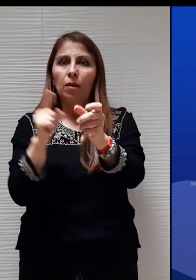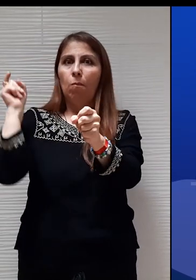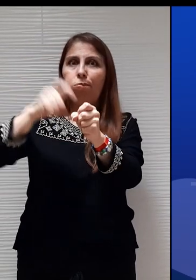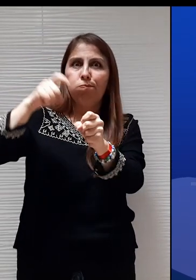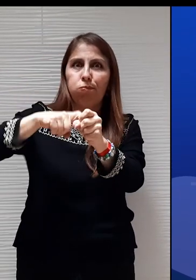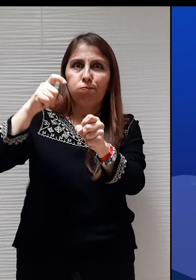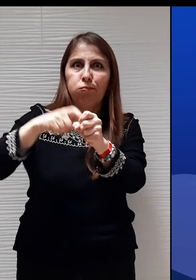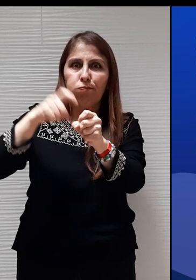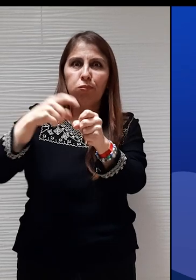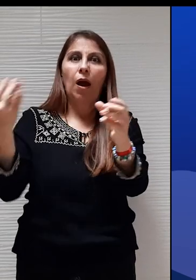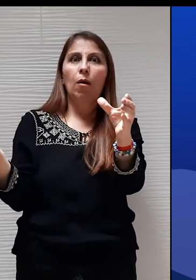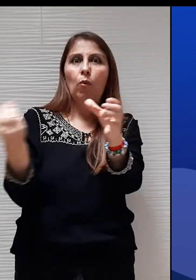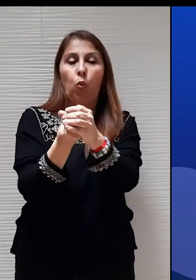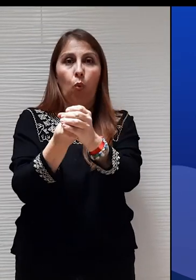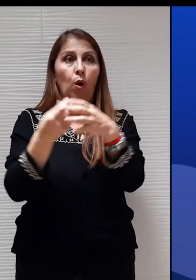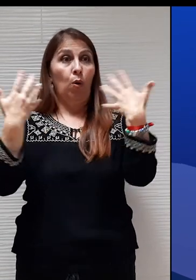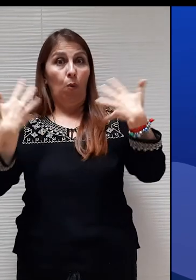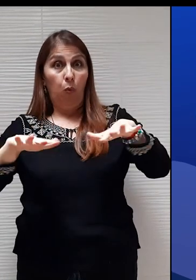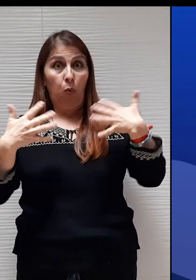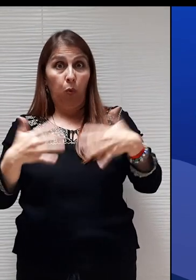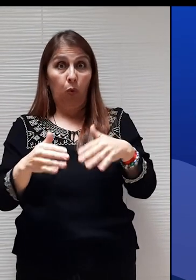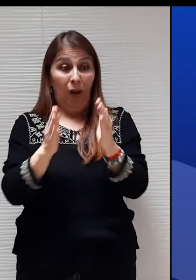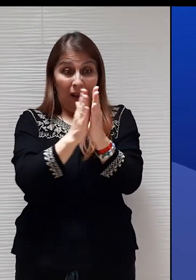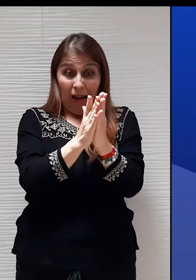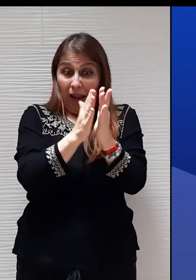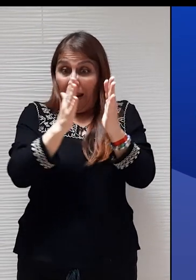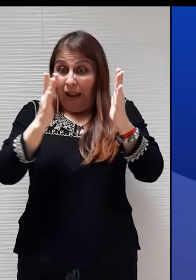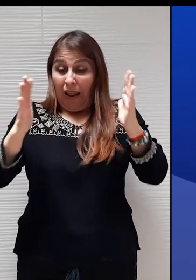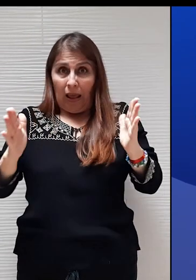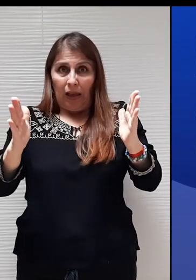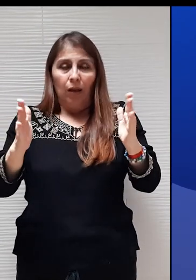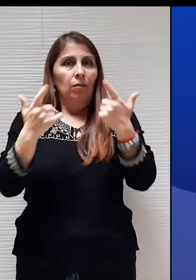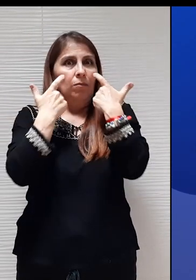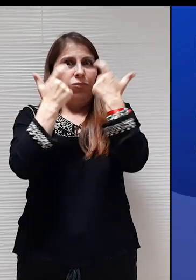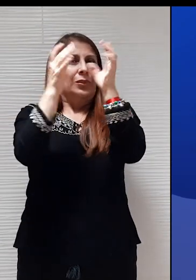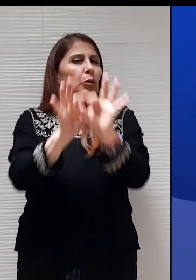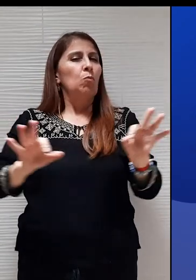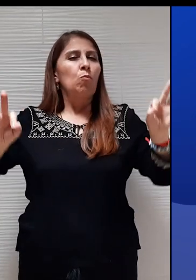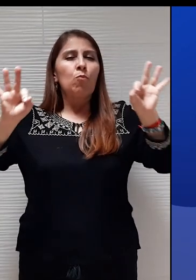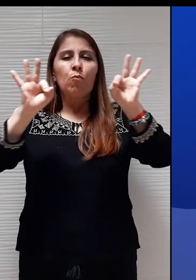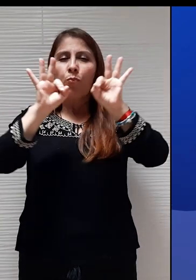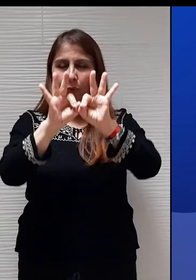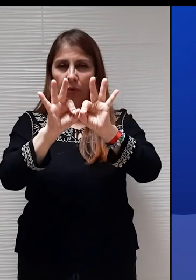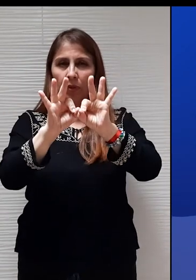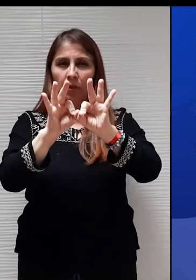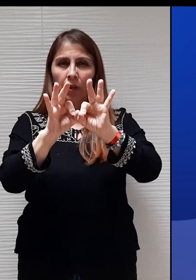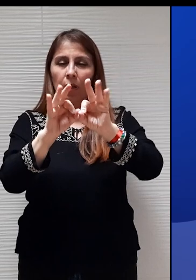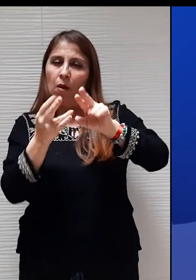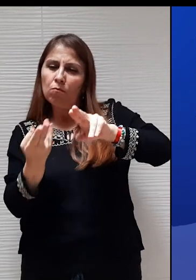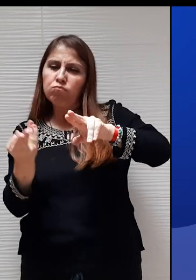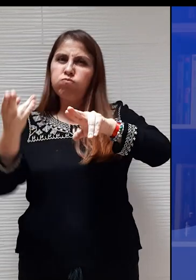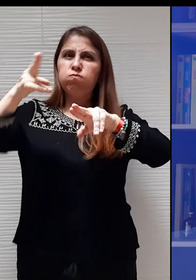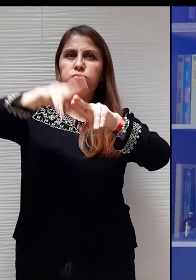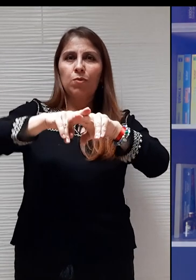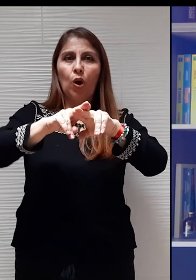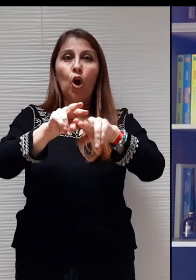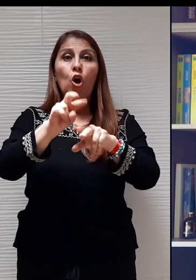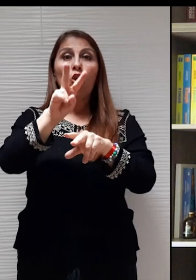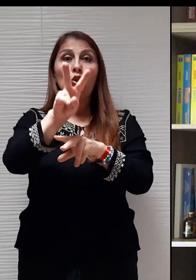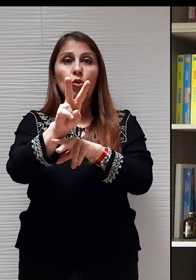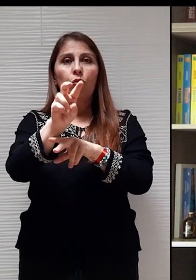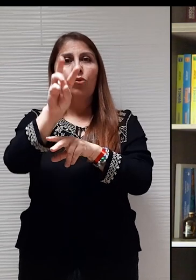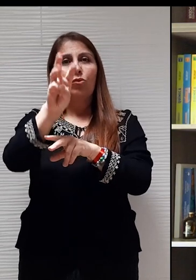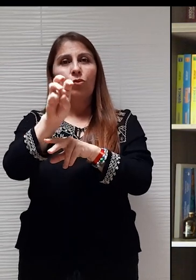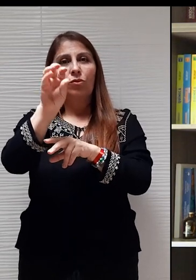En este periodo hemos tenido un resultado muy significativo, un aumento del 270% en